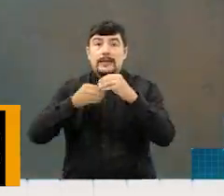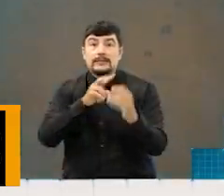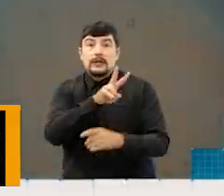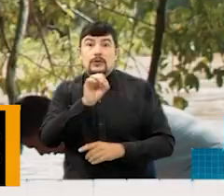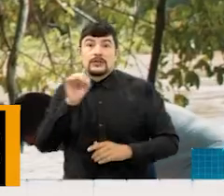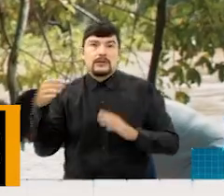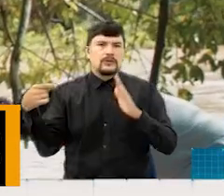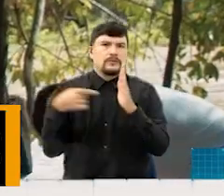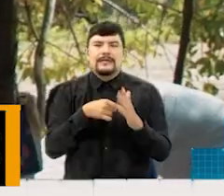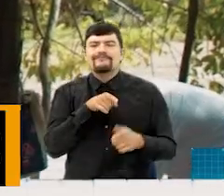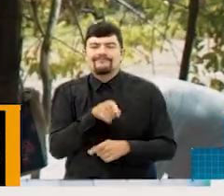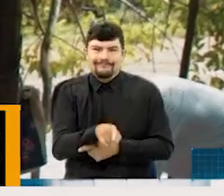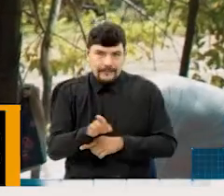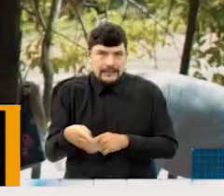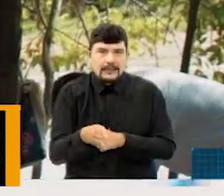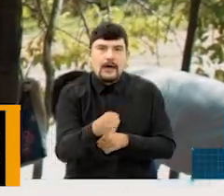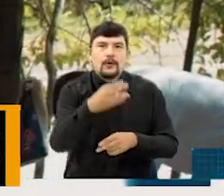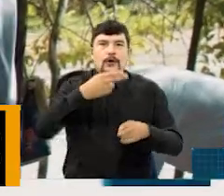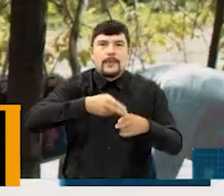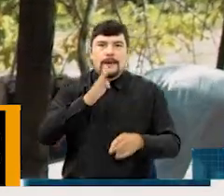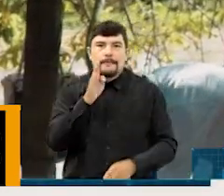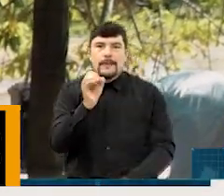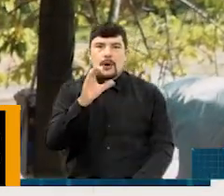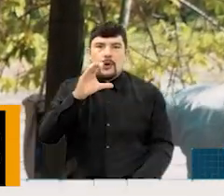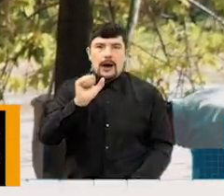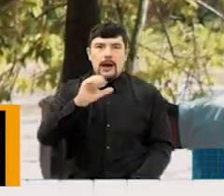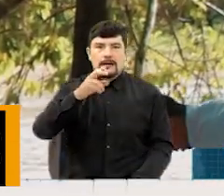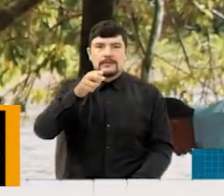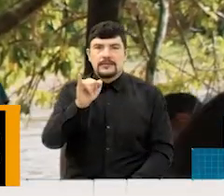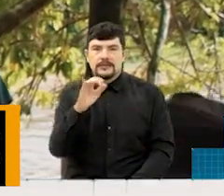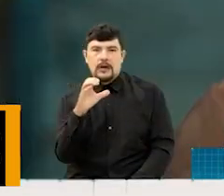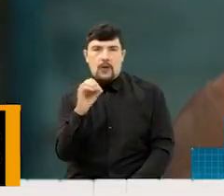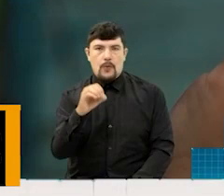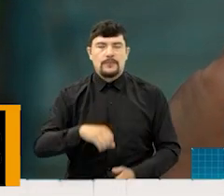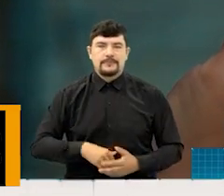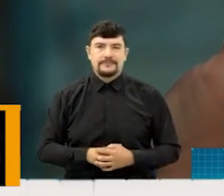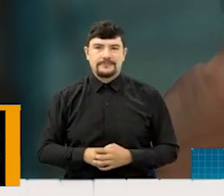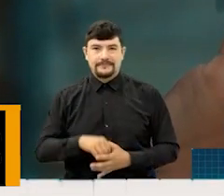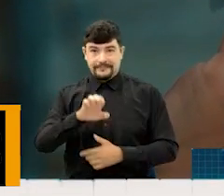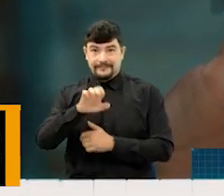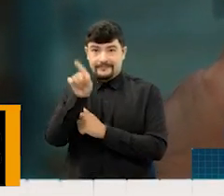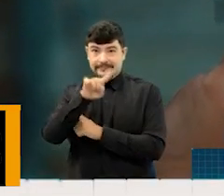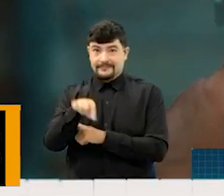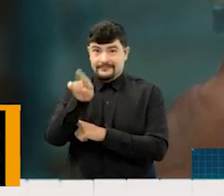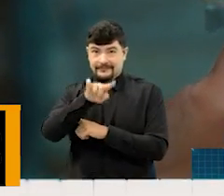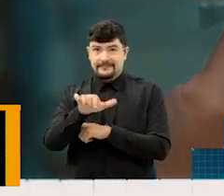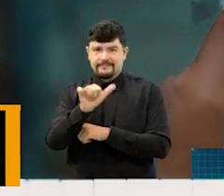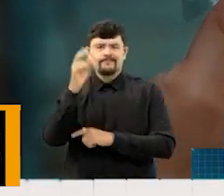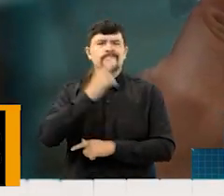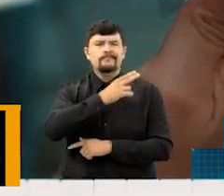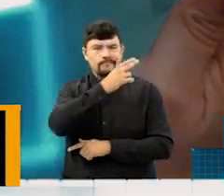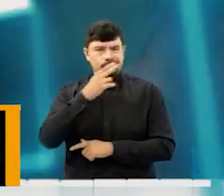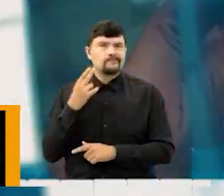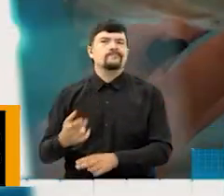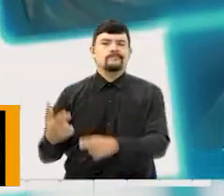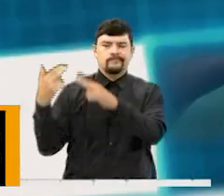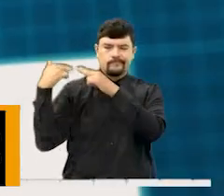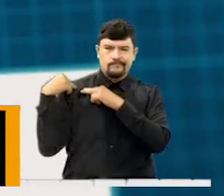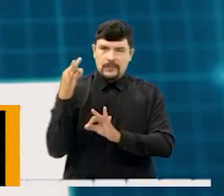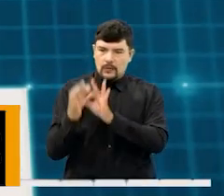de dorada, sumándole a esto los 200.000 correspondientes a Boca Chica.